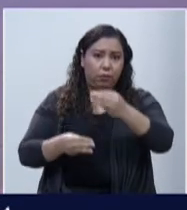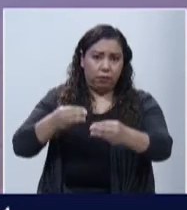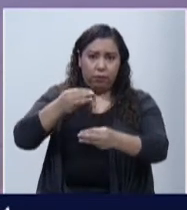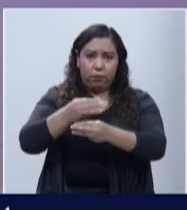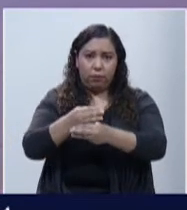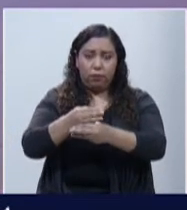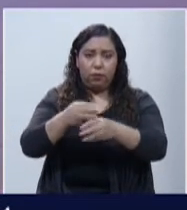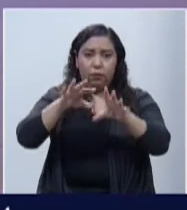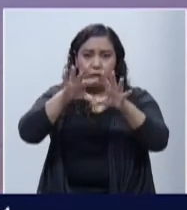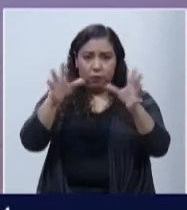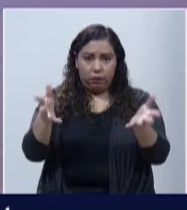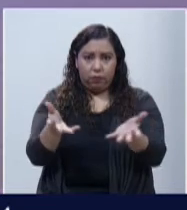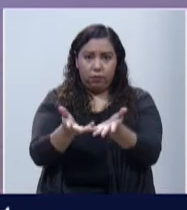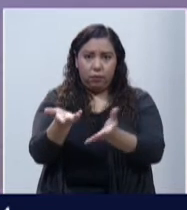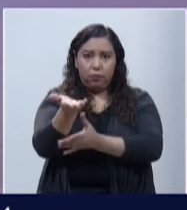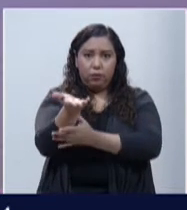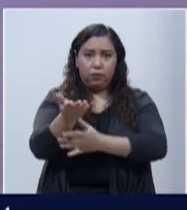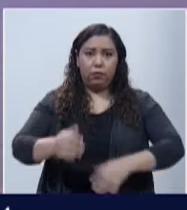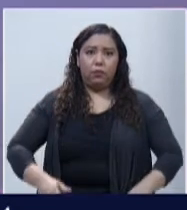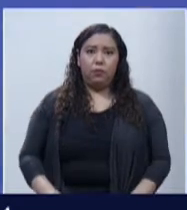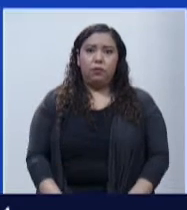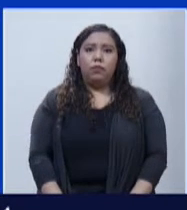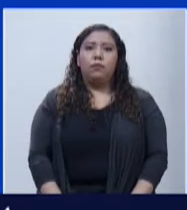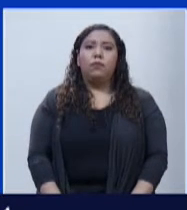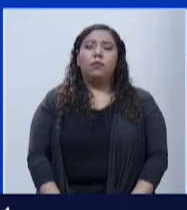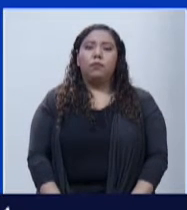nuestro bloque internacional de nuevo